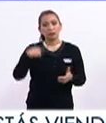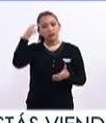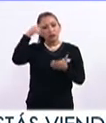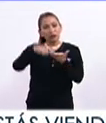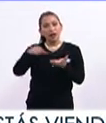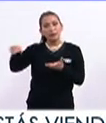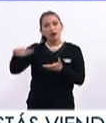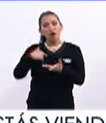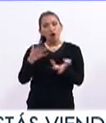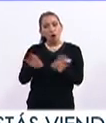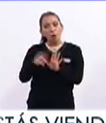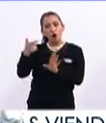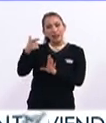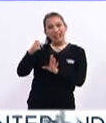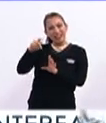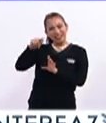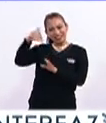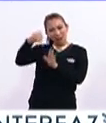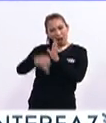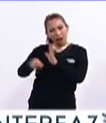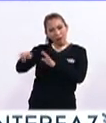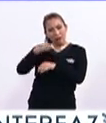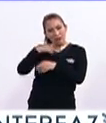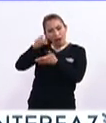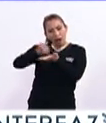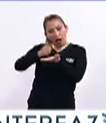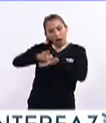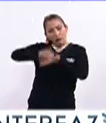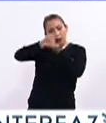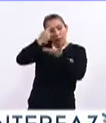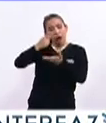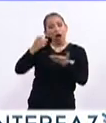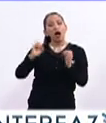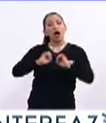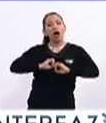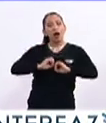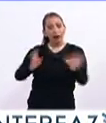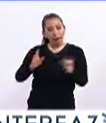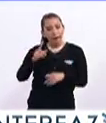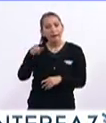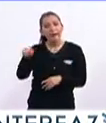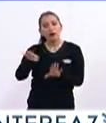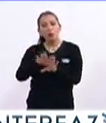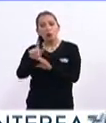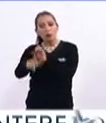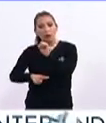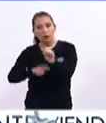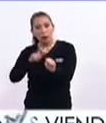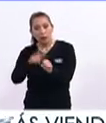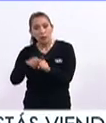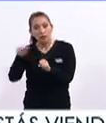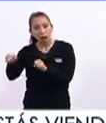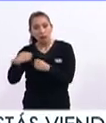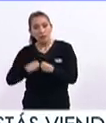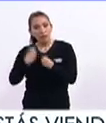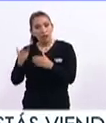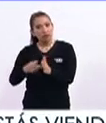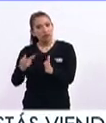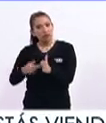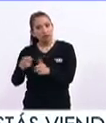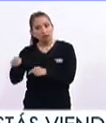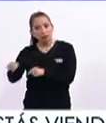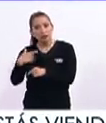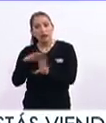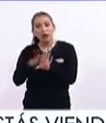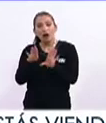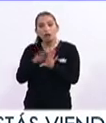Consideramos que la parte genética nos puede dar información acerca de cómo la especie ha sobrevivido y